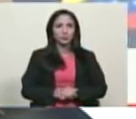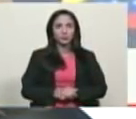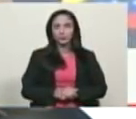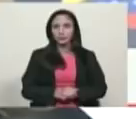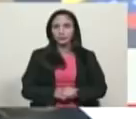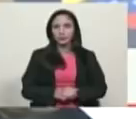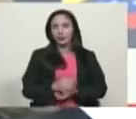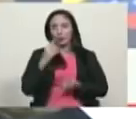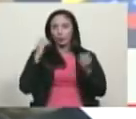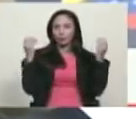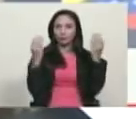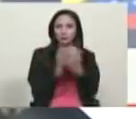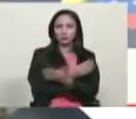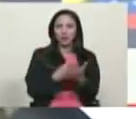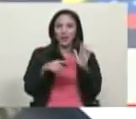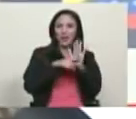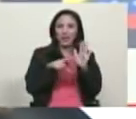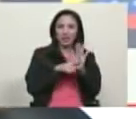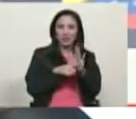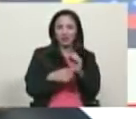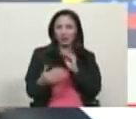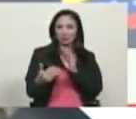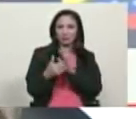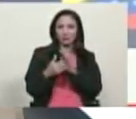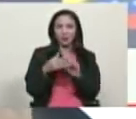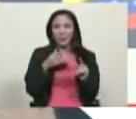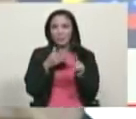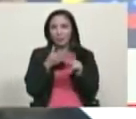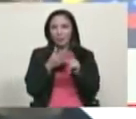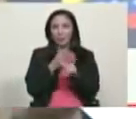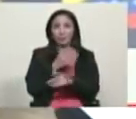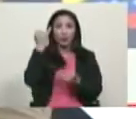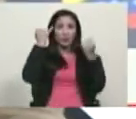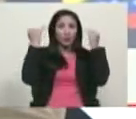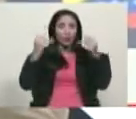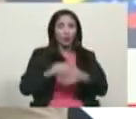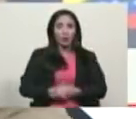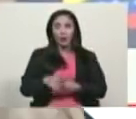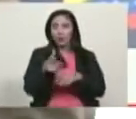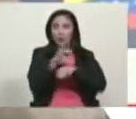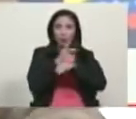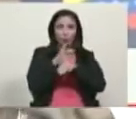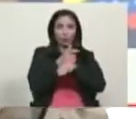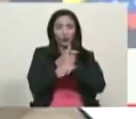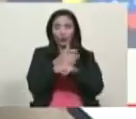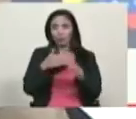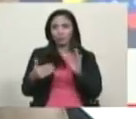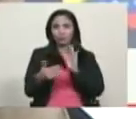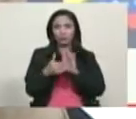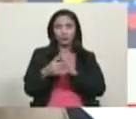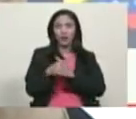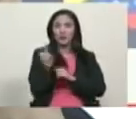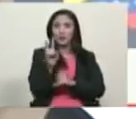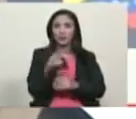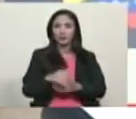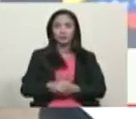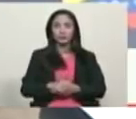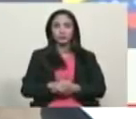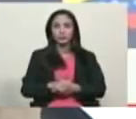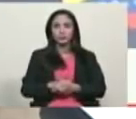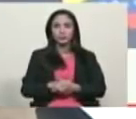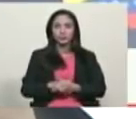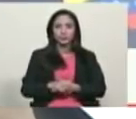imperial de la política de intolerancia y persecución ideológica de estos gobiernos hacia Venezuela.